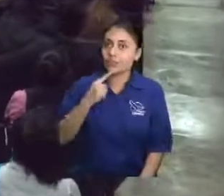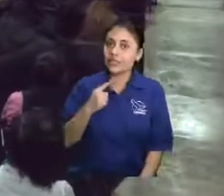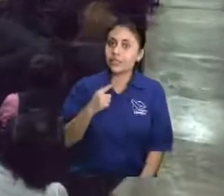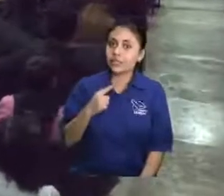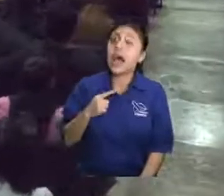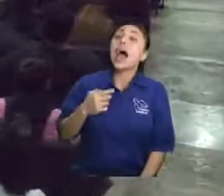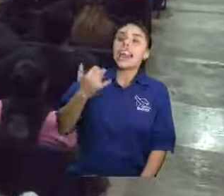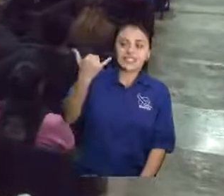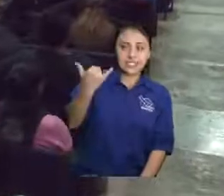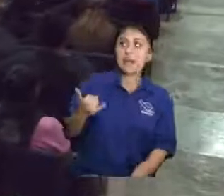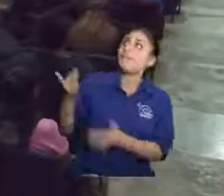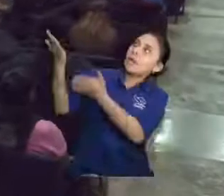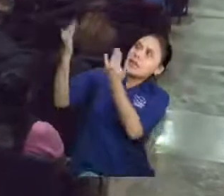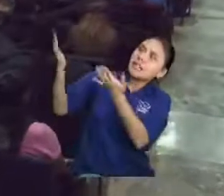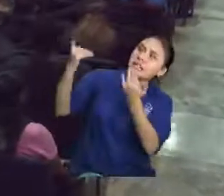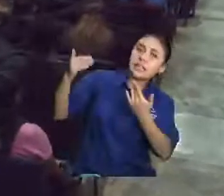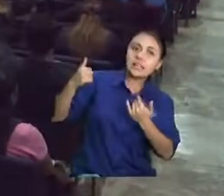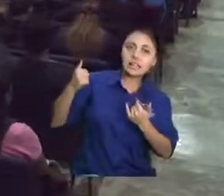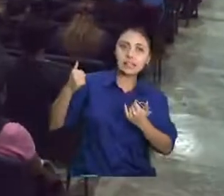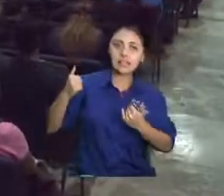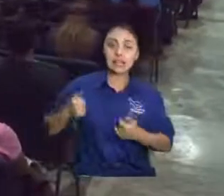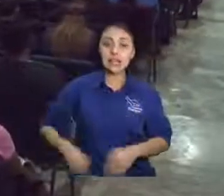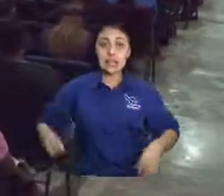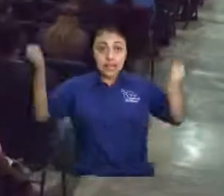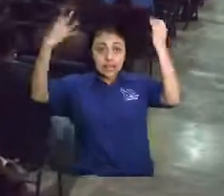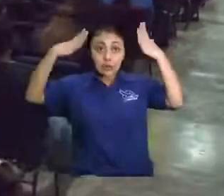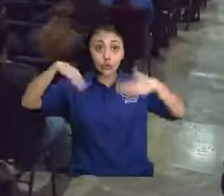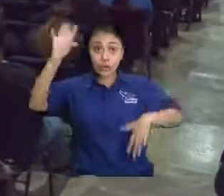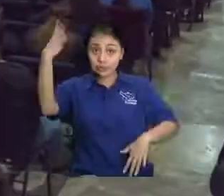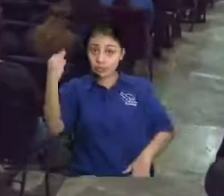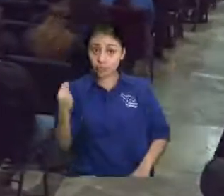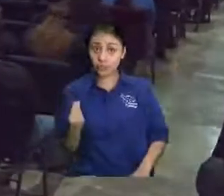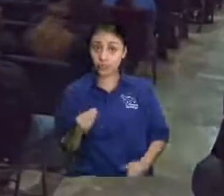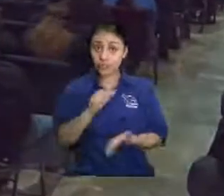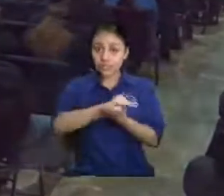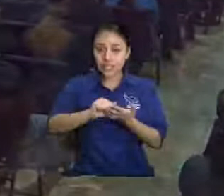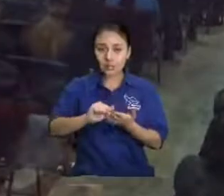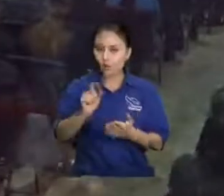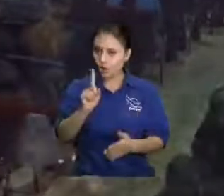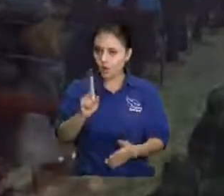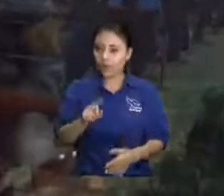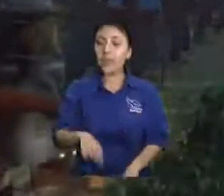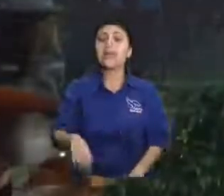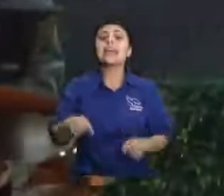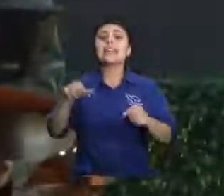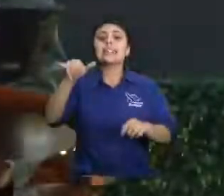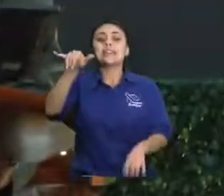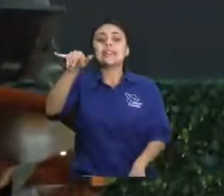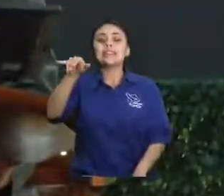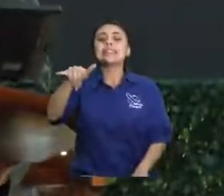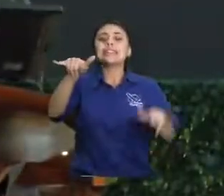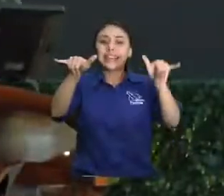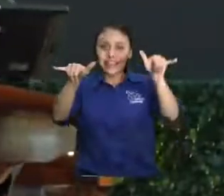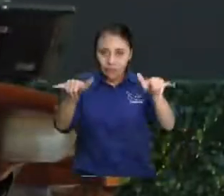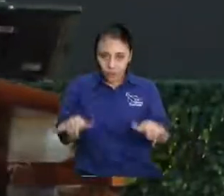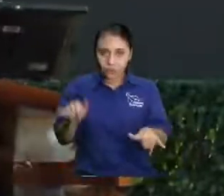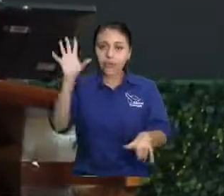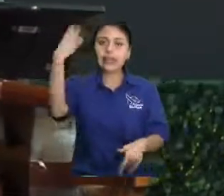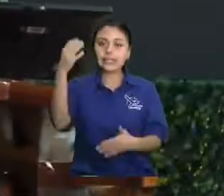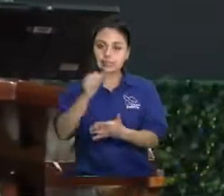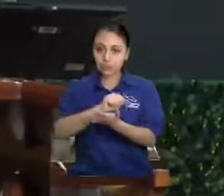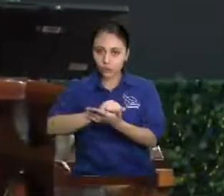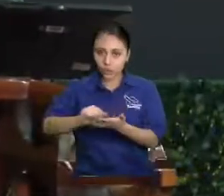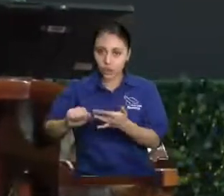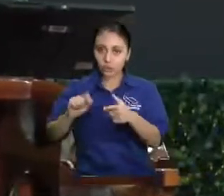un avivamiento, va a venir aquí. No, no, no, el avivamiento ya está, hace 2000 años. Yo